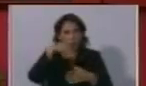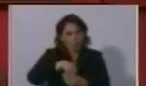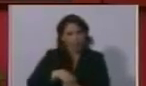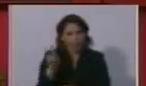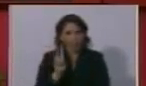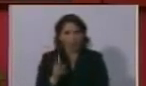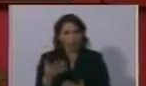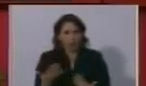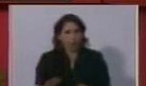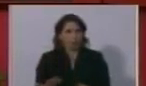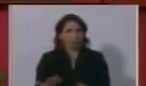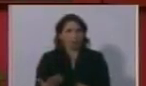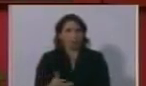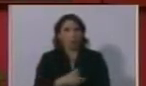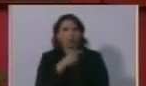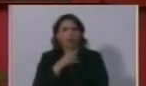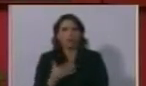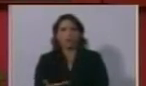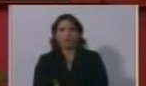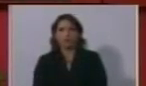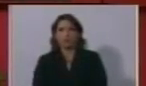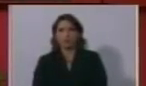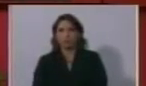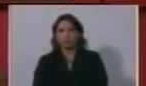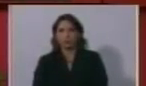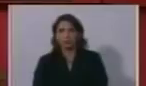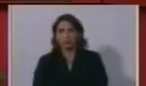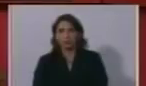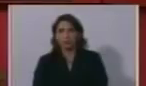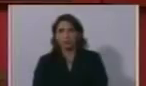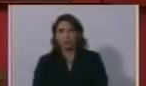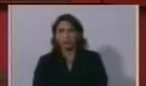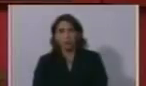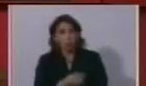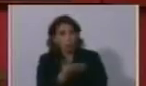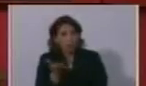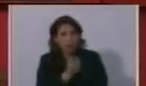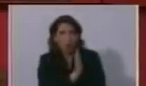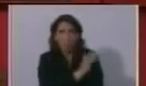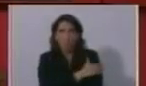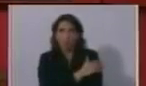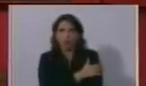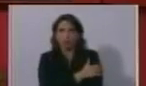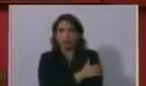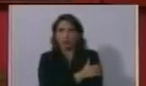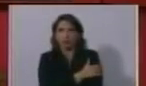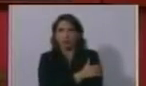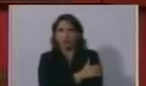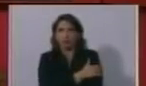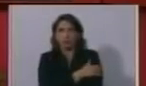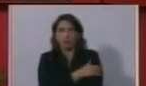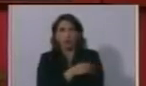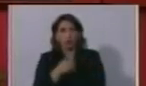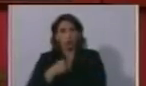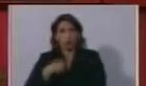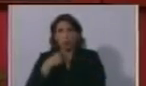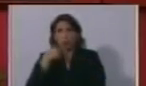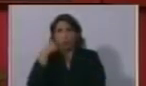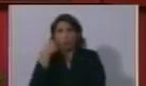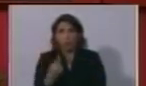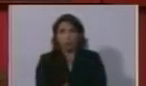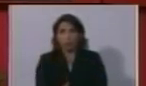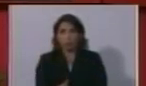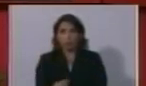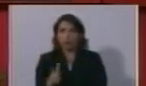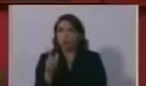Nosotros estamos dispuestos a defender esta patria, señores opositores. Y así como les decimos que no